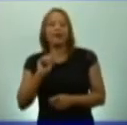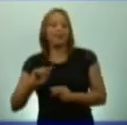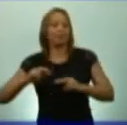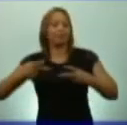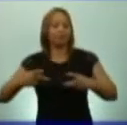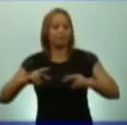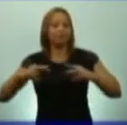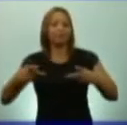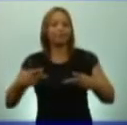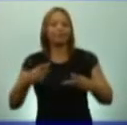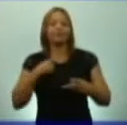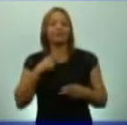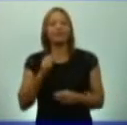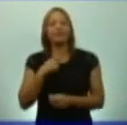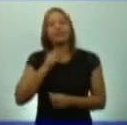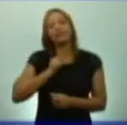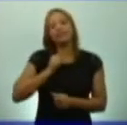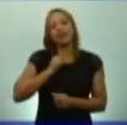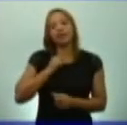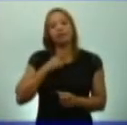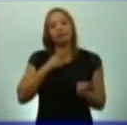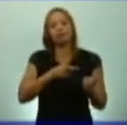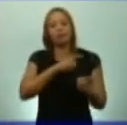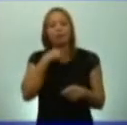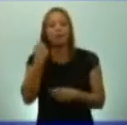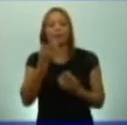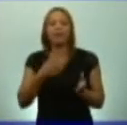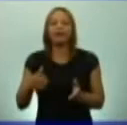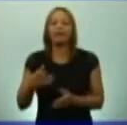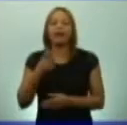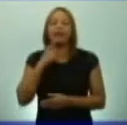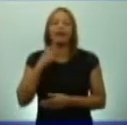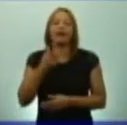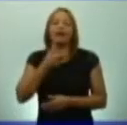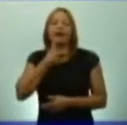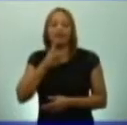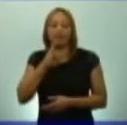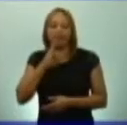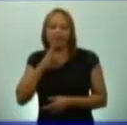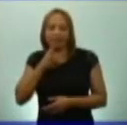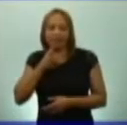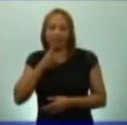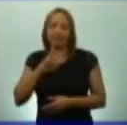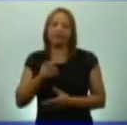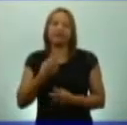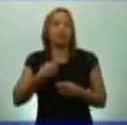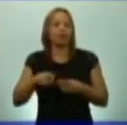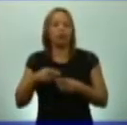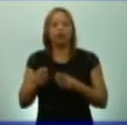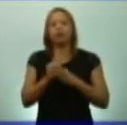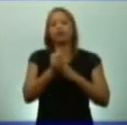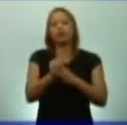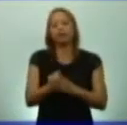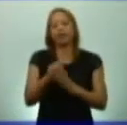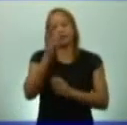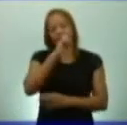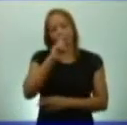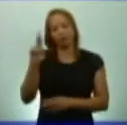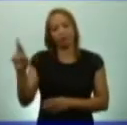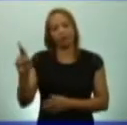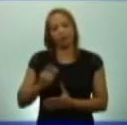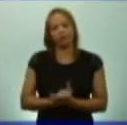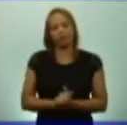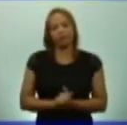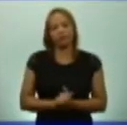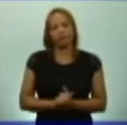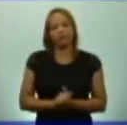intentaron asesinar a nuestro comandante en jefe Fidel Castro Ruz y otros líderes de nuestra revolución.